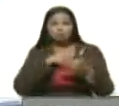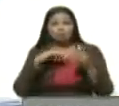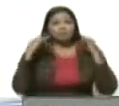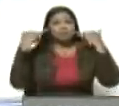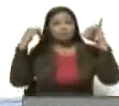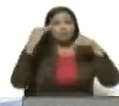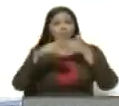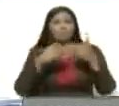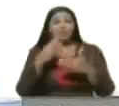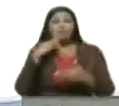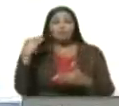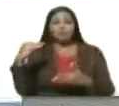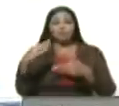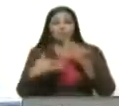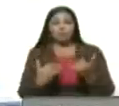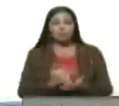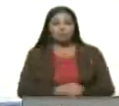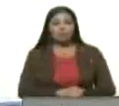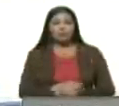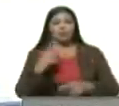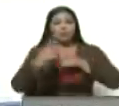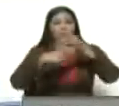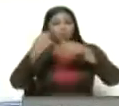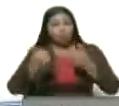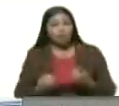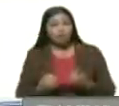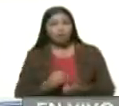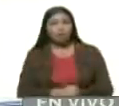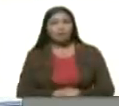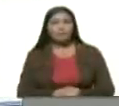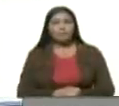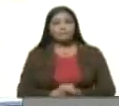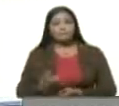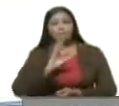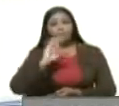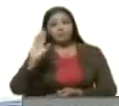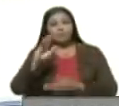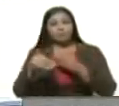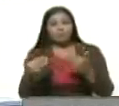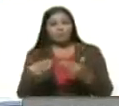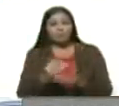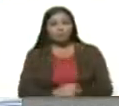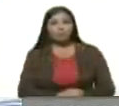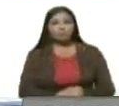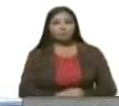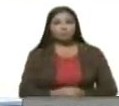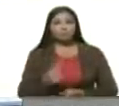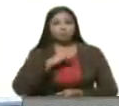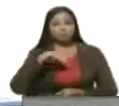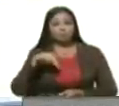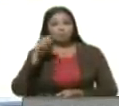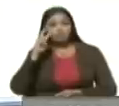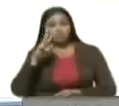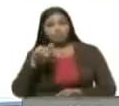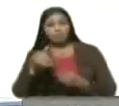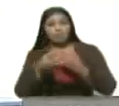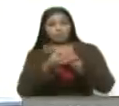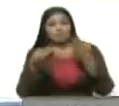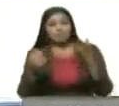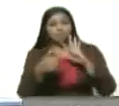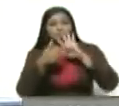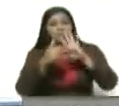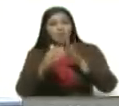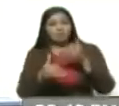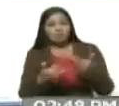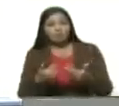celebrarlo la juventud revolucionaria, la juventud patriótica, con una extraordinaria manifestación.